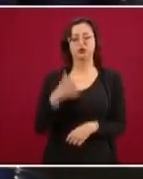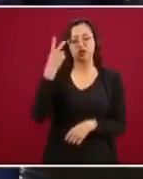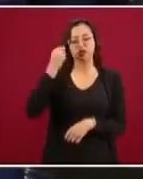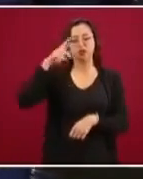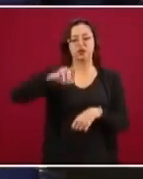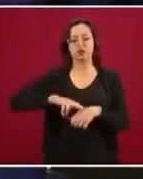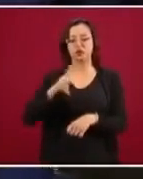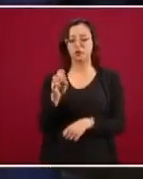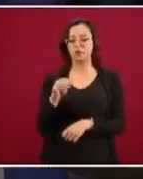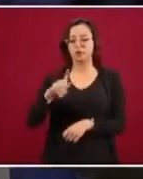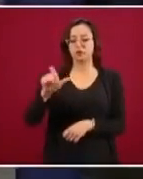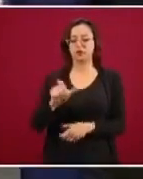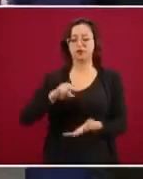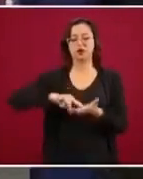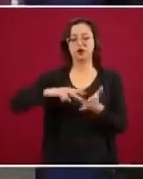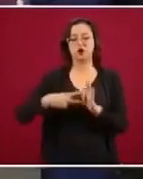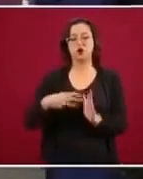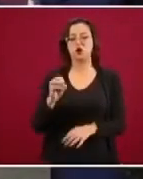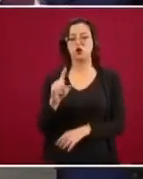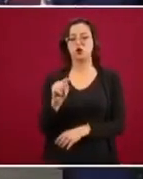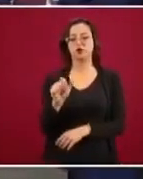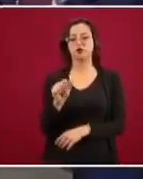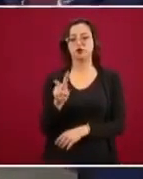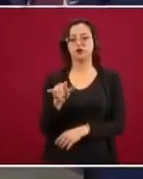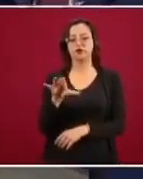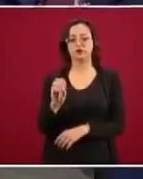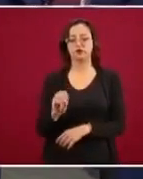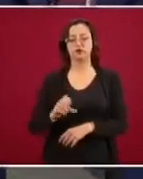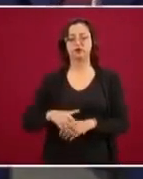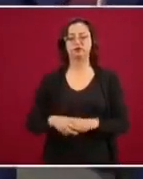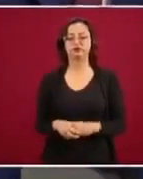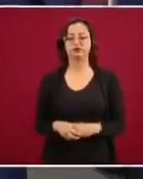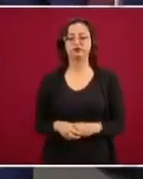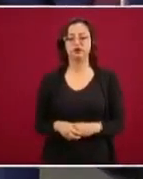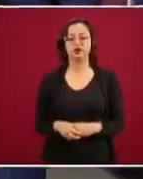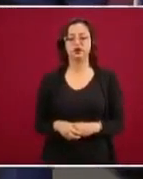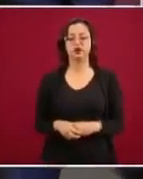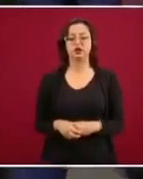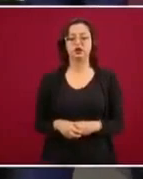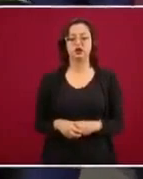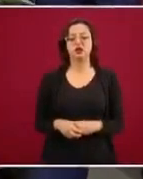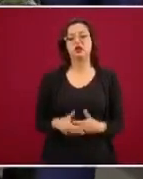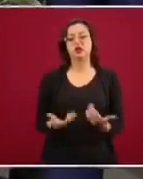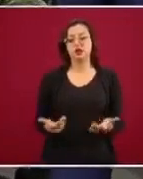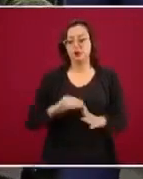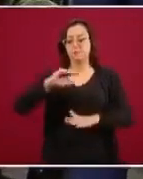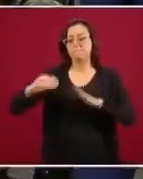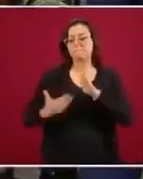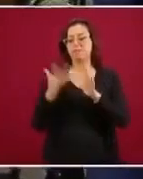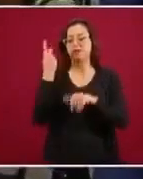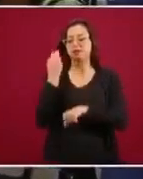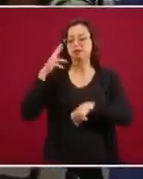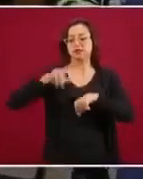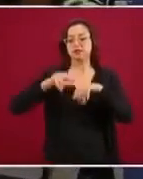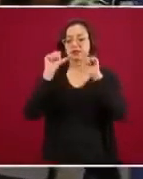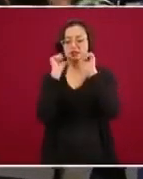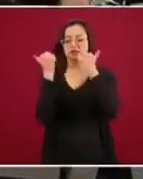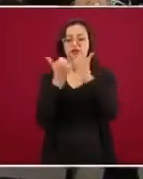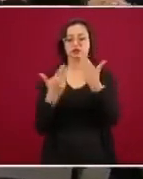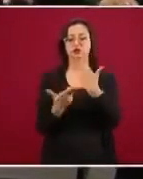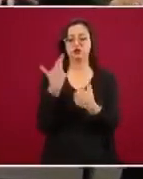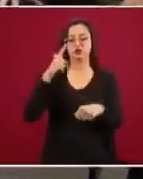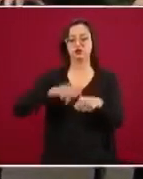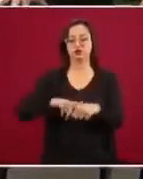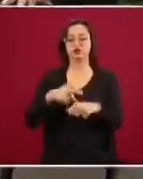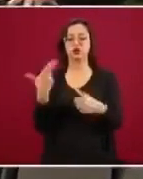de pemex ingeniero octavio oropeza romero a los integrantes de la mesa directiva de la asociación nacional de